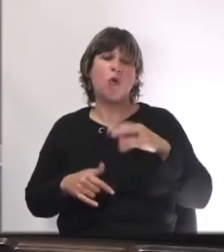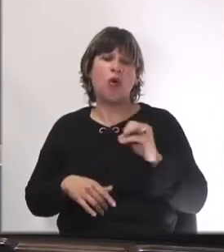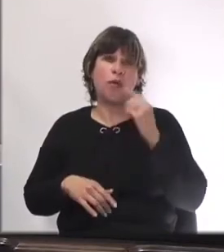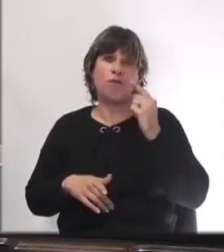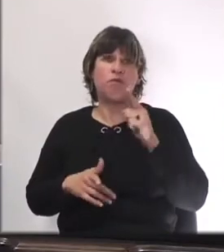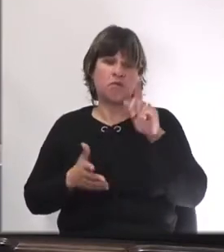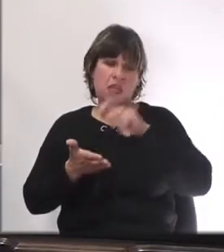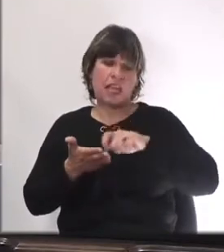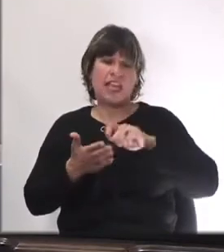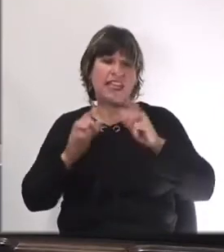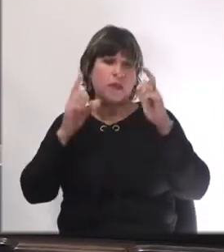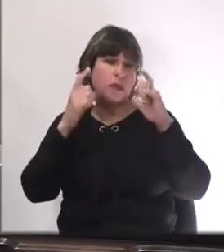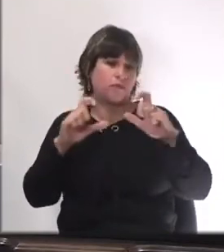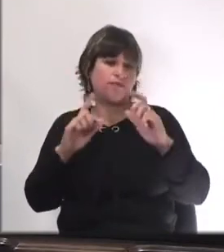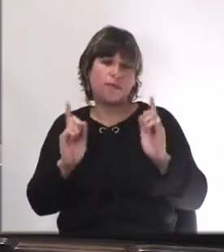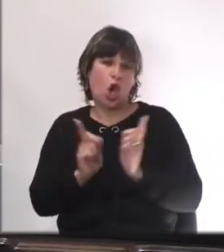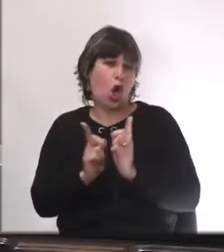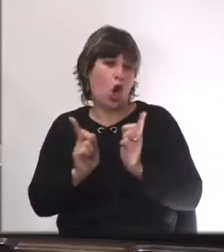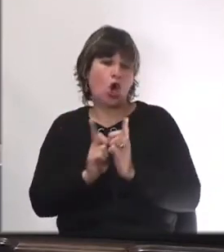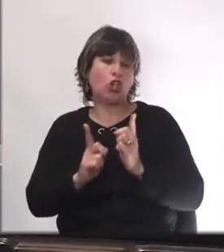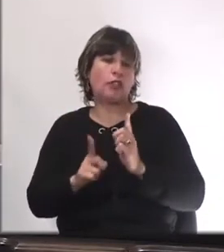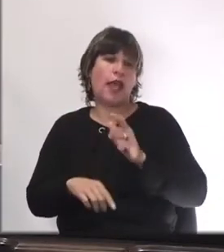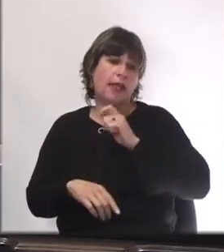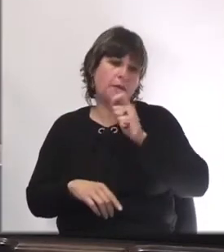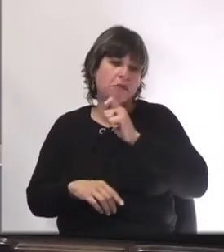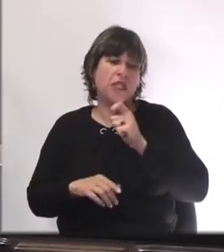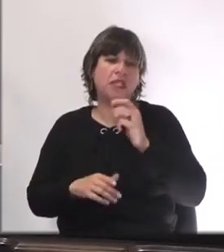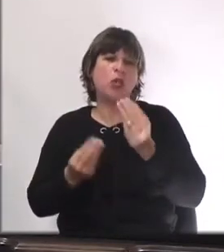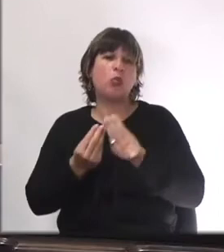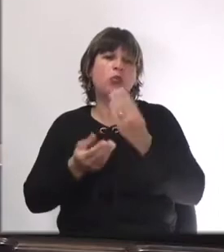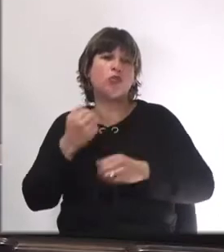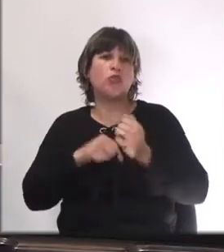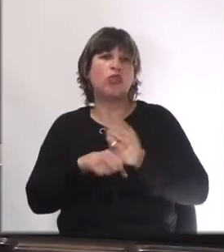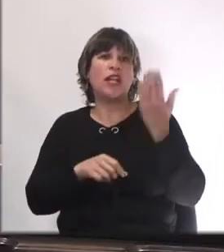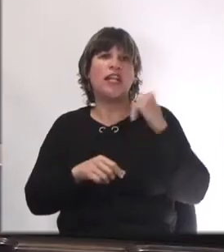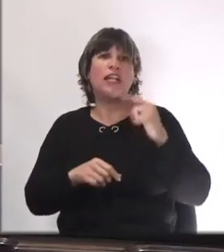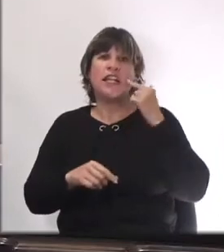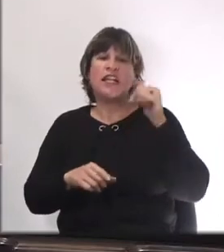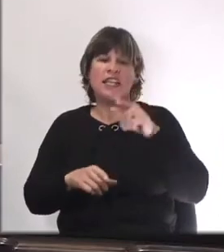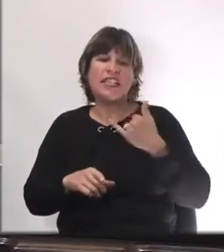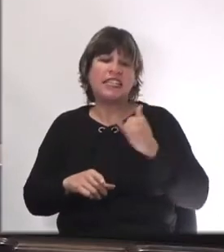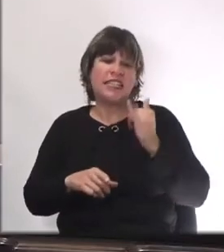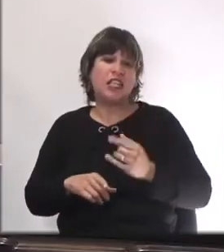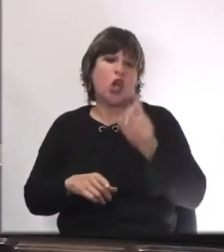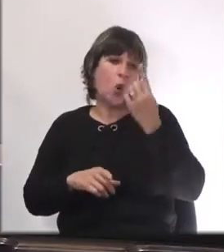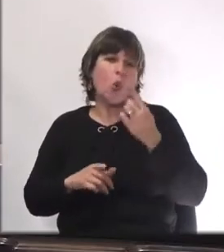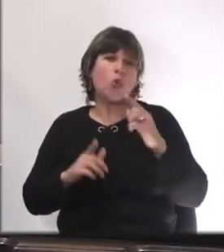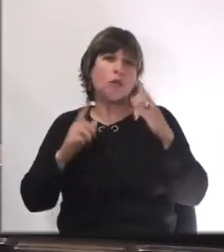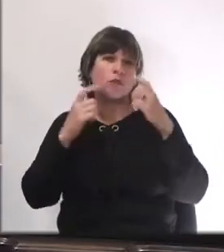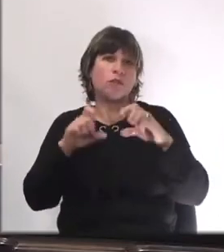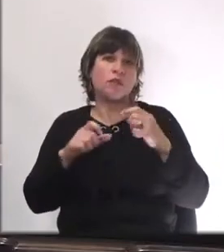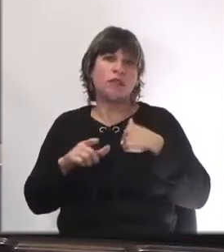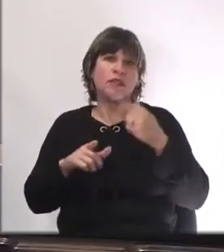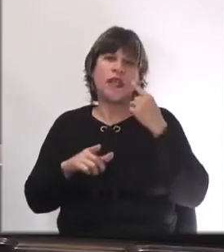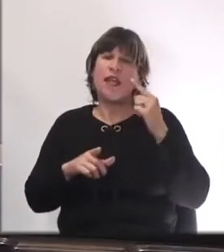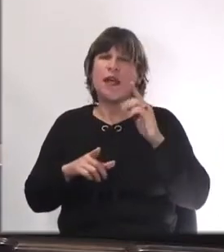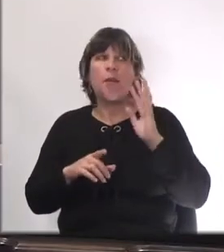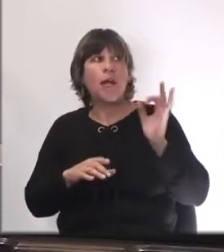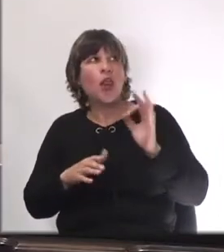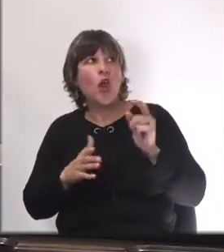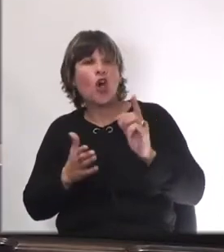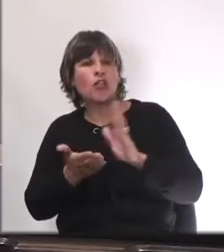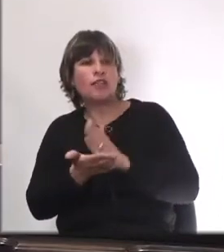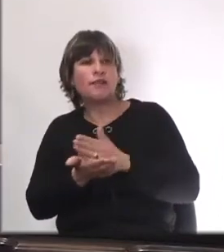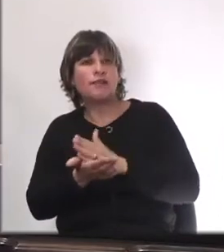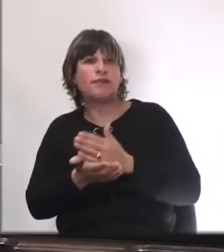escribe notas cortas en la prensa de hace muchos años y tiene uno que se llama Aversados Afogados, discúlpenme los de frontera,